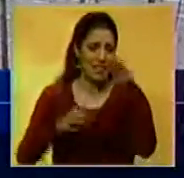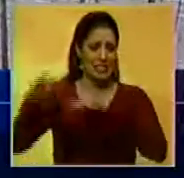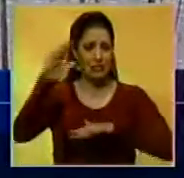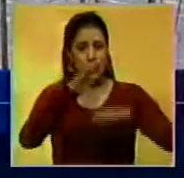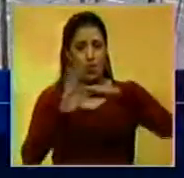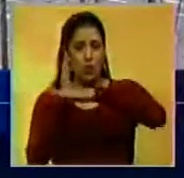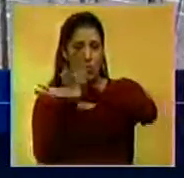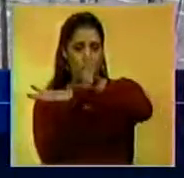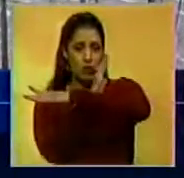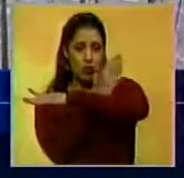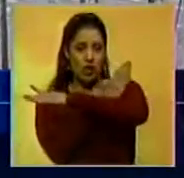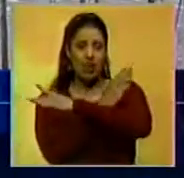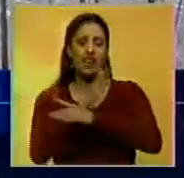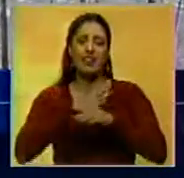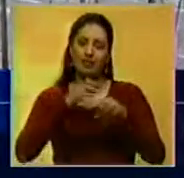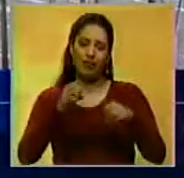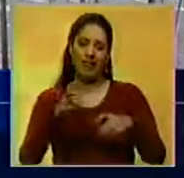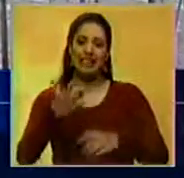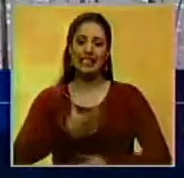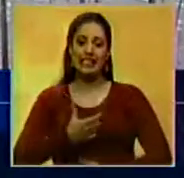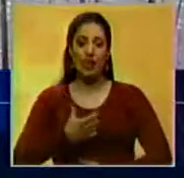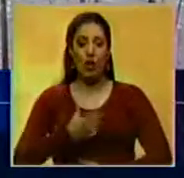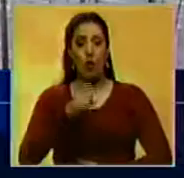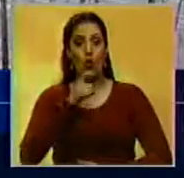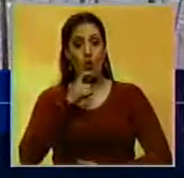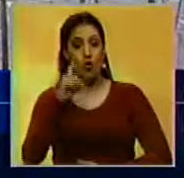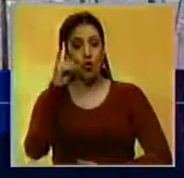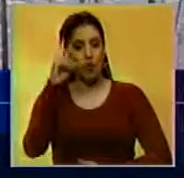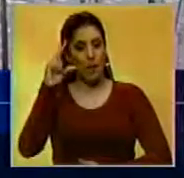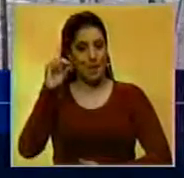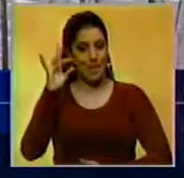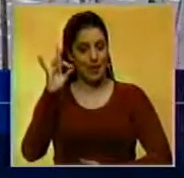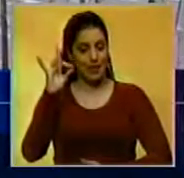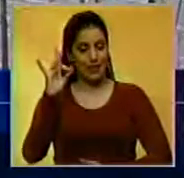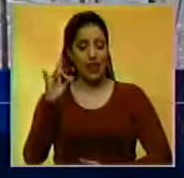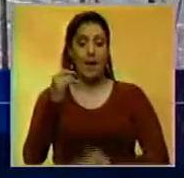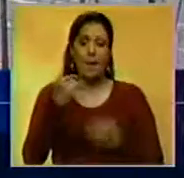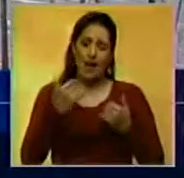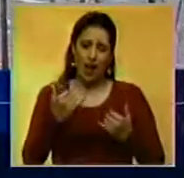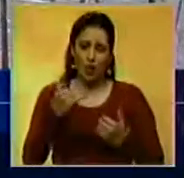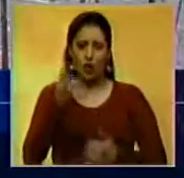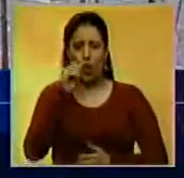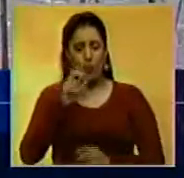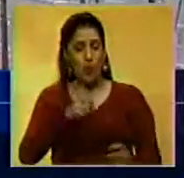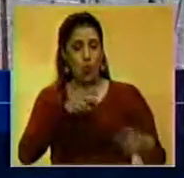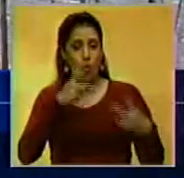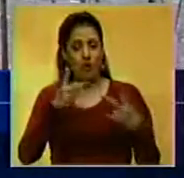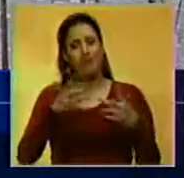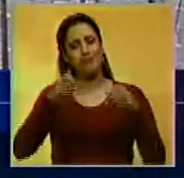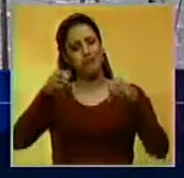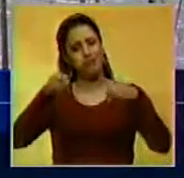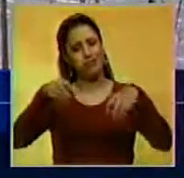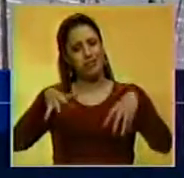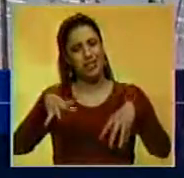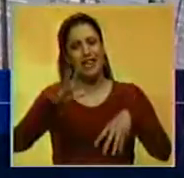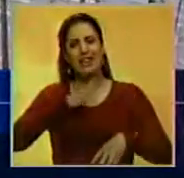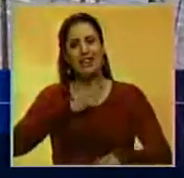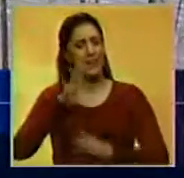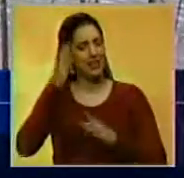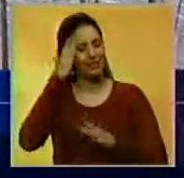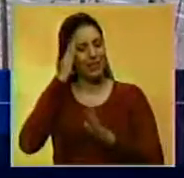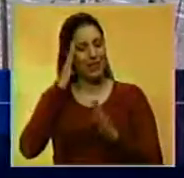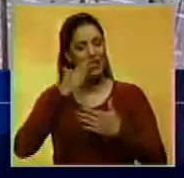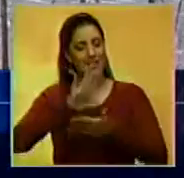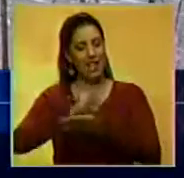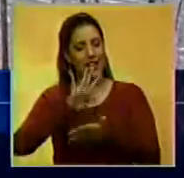se va rumbo a Estados Unidos con 5 medallas doradas y una de plata. Por ahora, el nuevo retirado Michael Phelps solo quiere saber